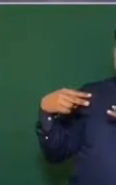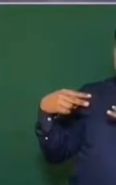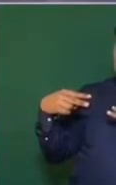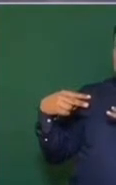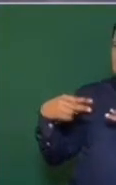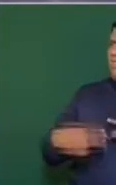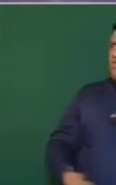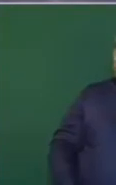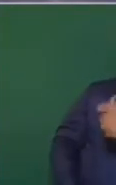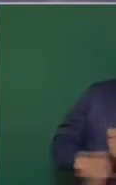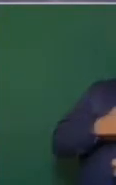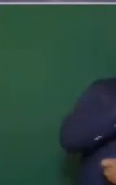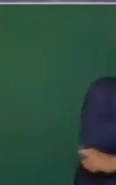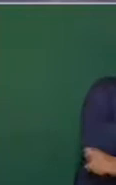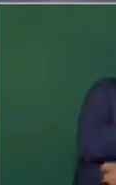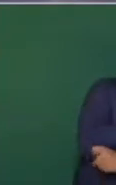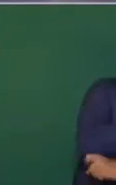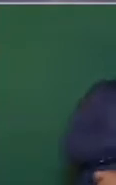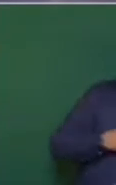eres un corrupto,